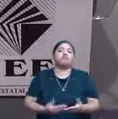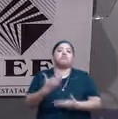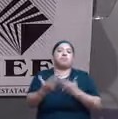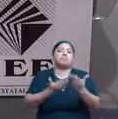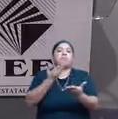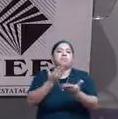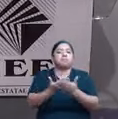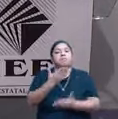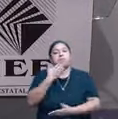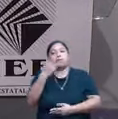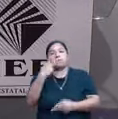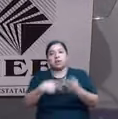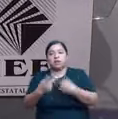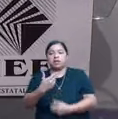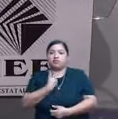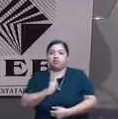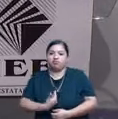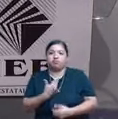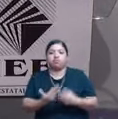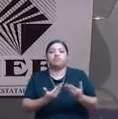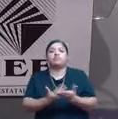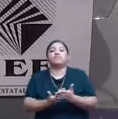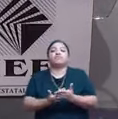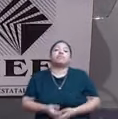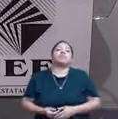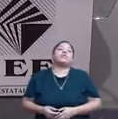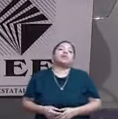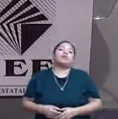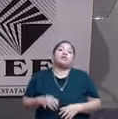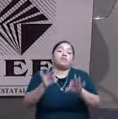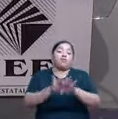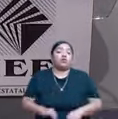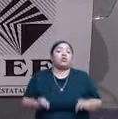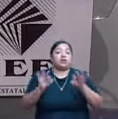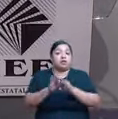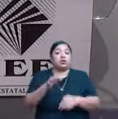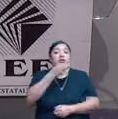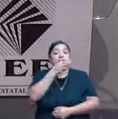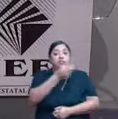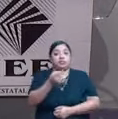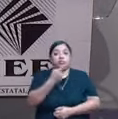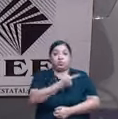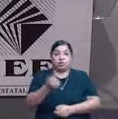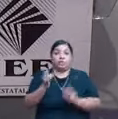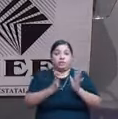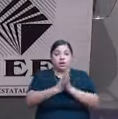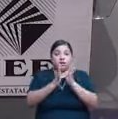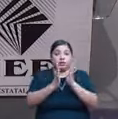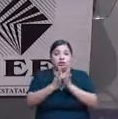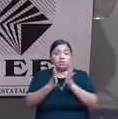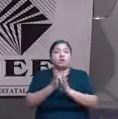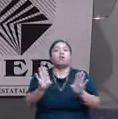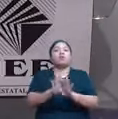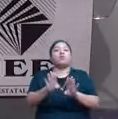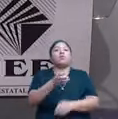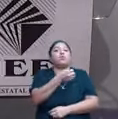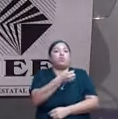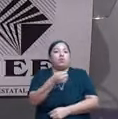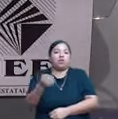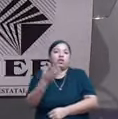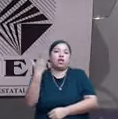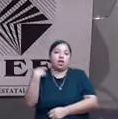de bienvenida, su presentación. Es importante precisar que para la intervención se respetará el orden